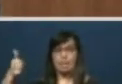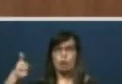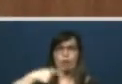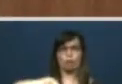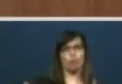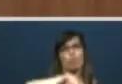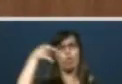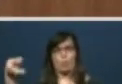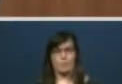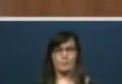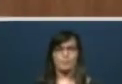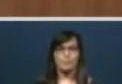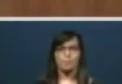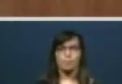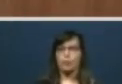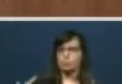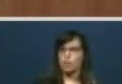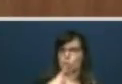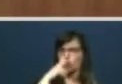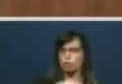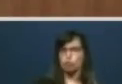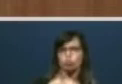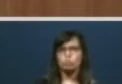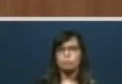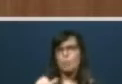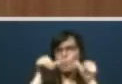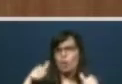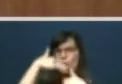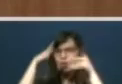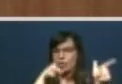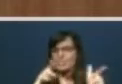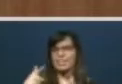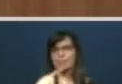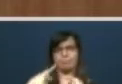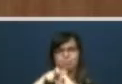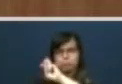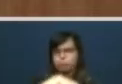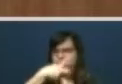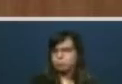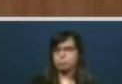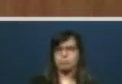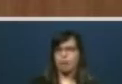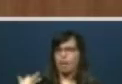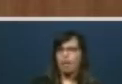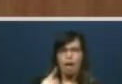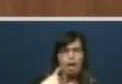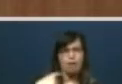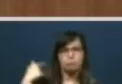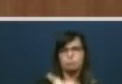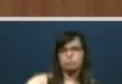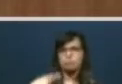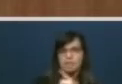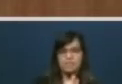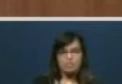en los dos últimos años hemos promovido un nuevo modelo de atención residencial que transforma las estructuras tradicionales en auténticas